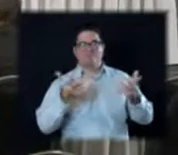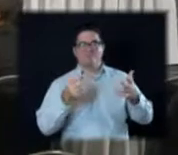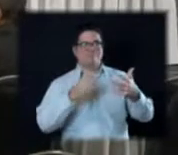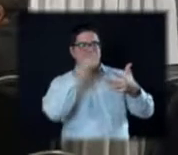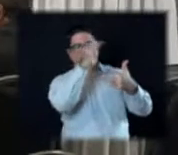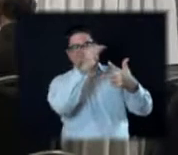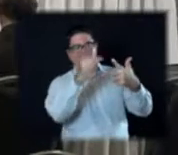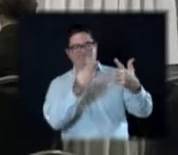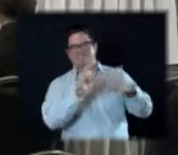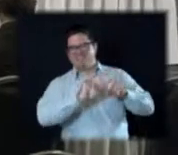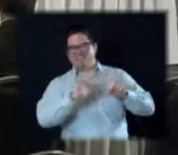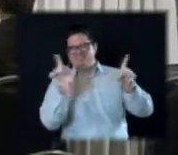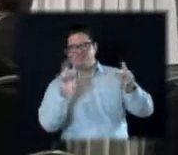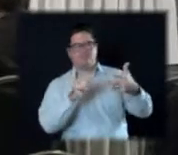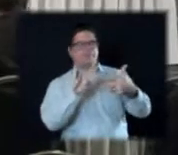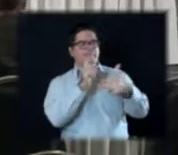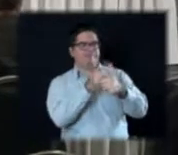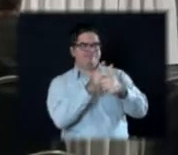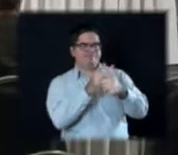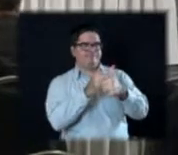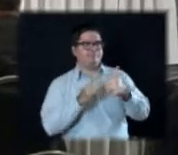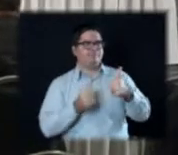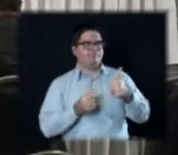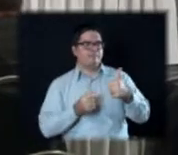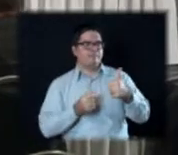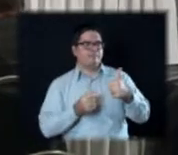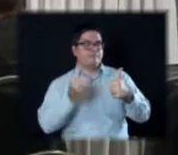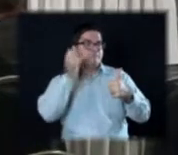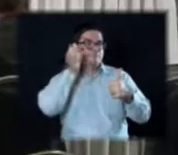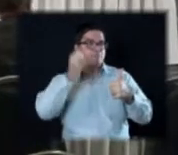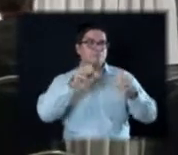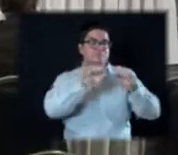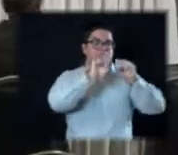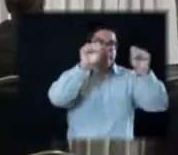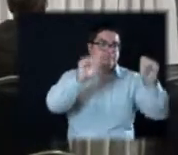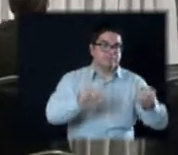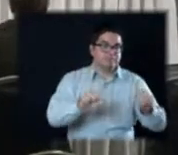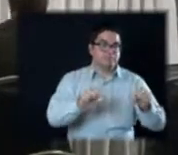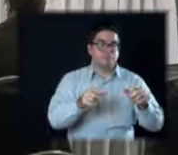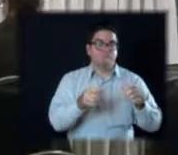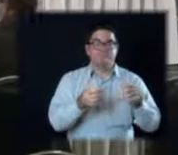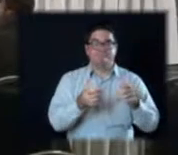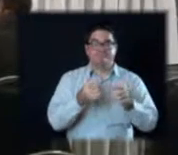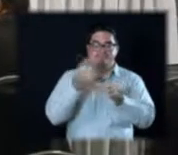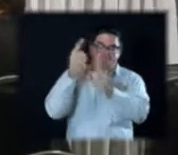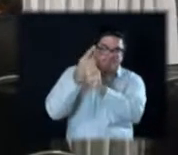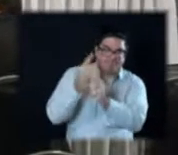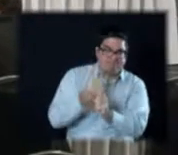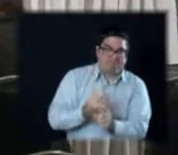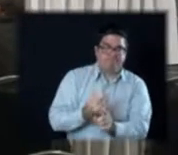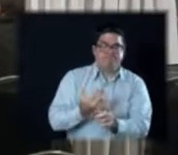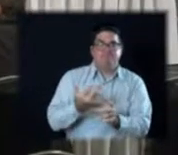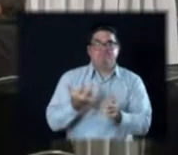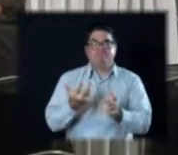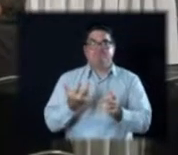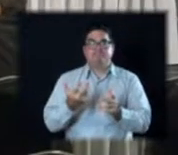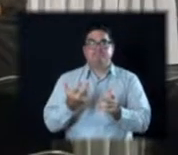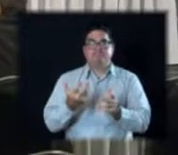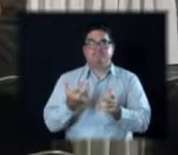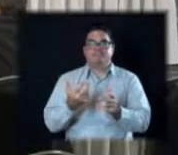Estamos hablando de tres conceptos diferentes aquí. Me parece que el primer concepto es cuando el sistema es efectivo